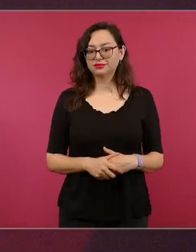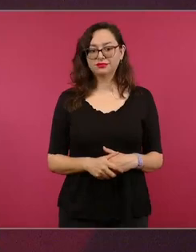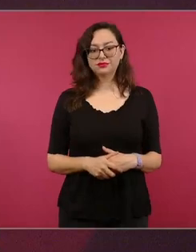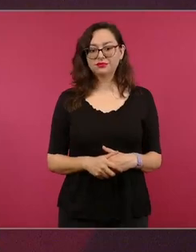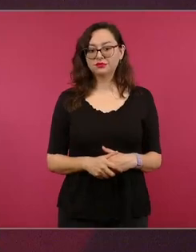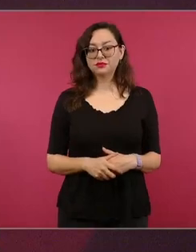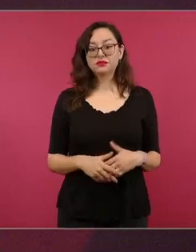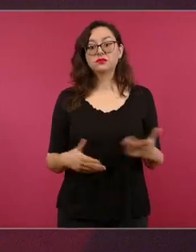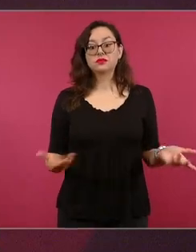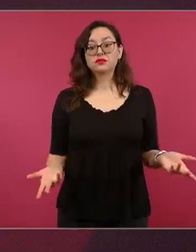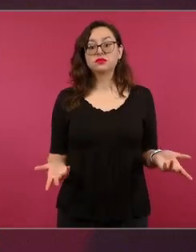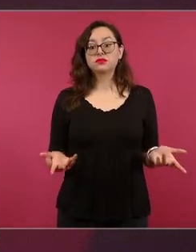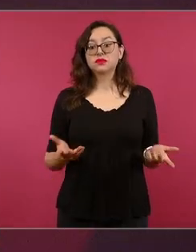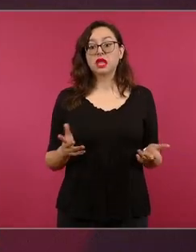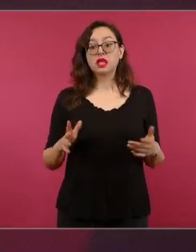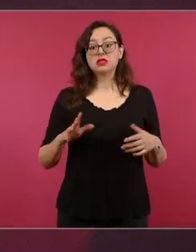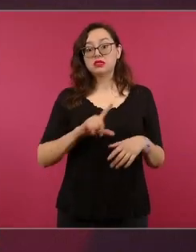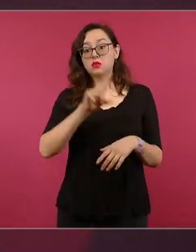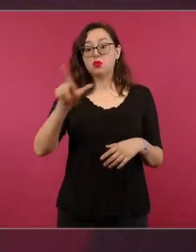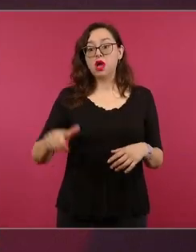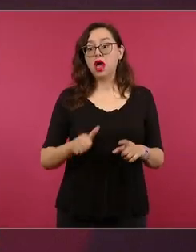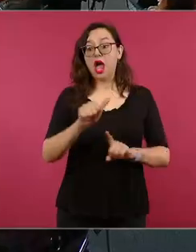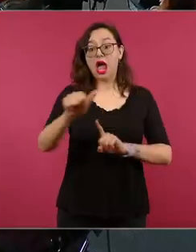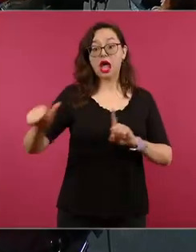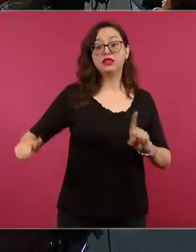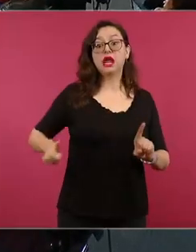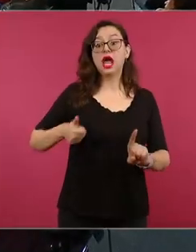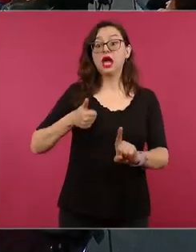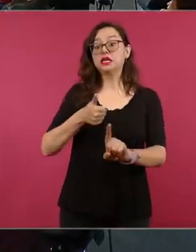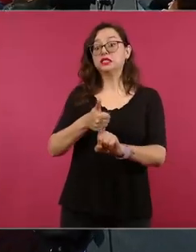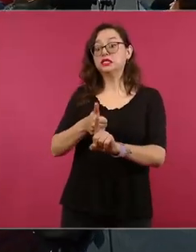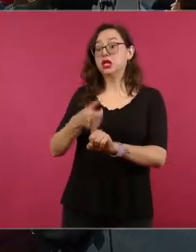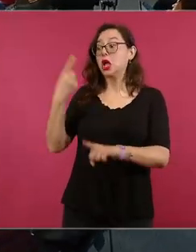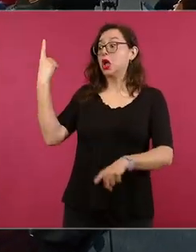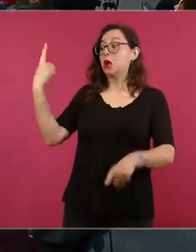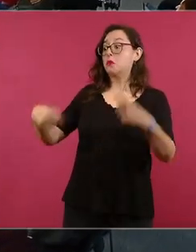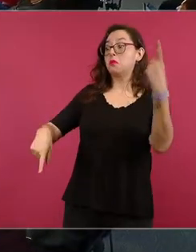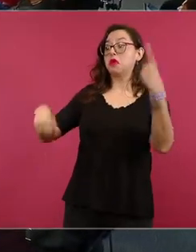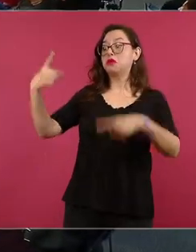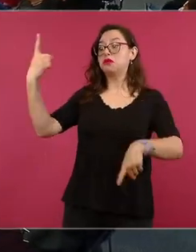líder moral caudillo,